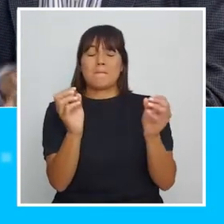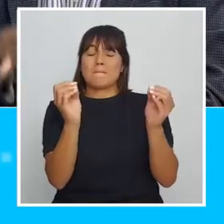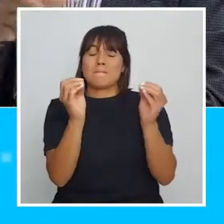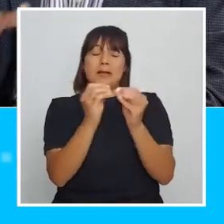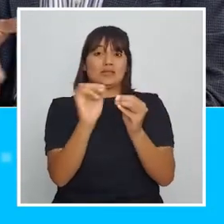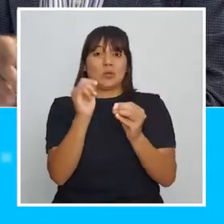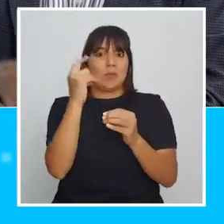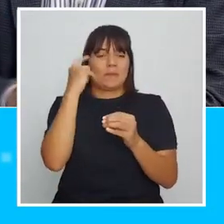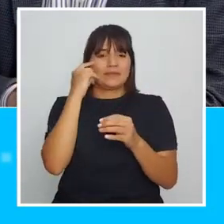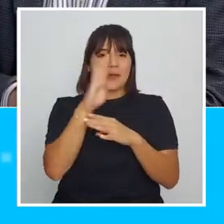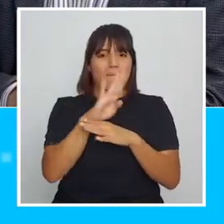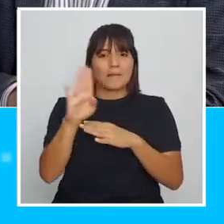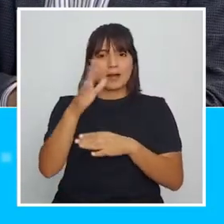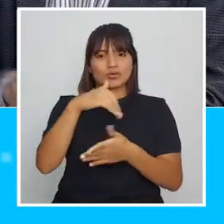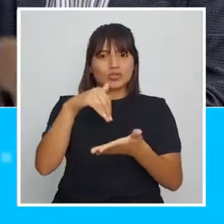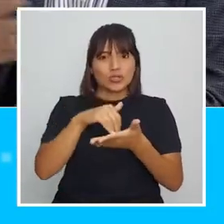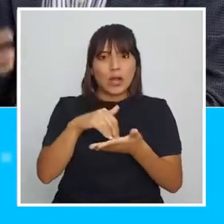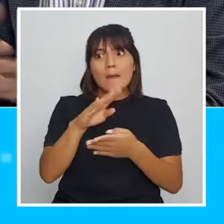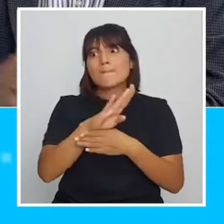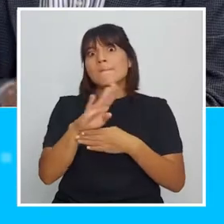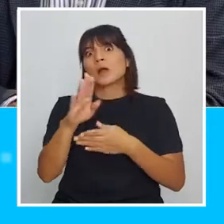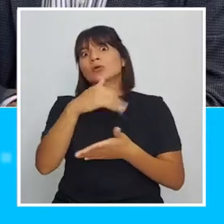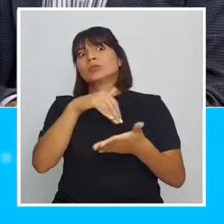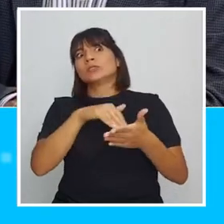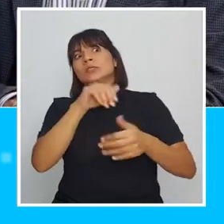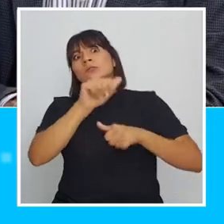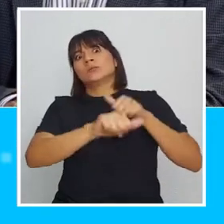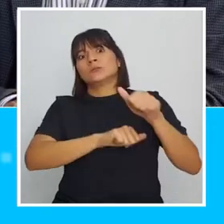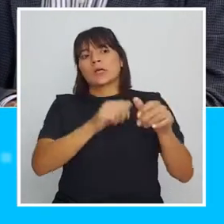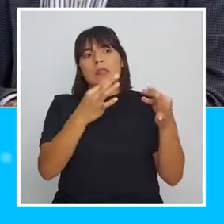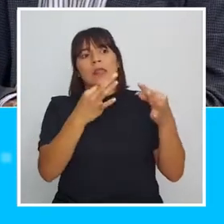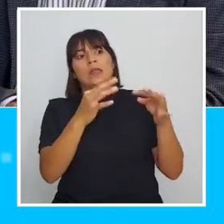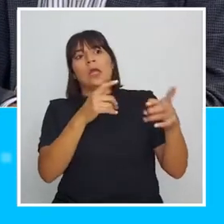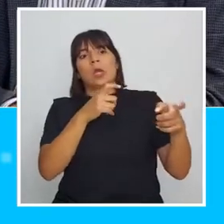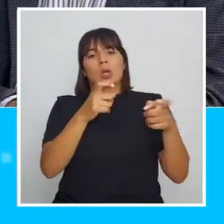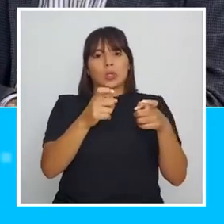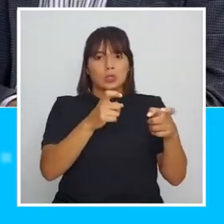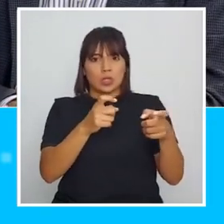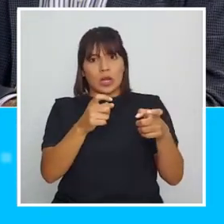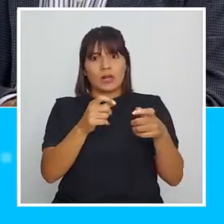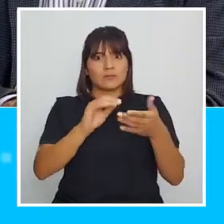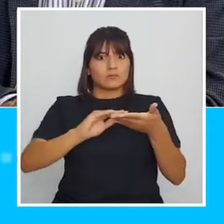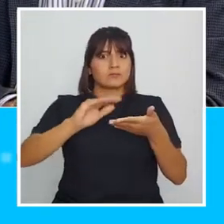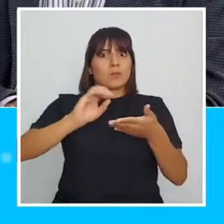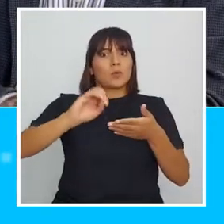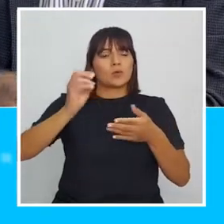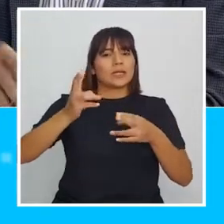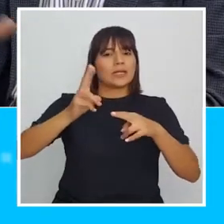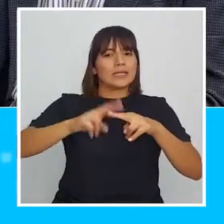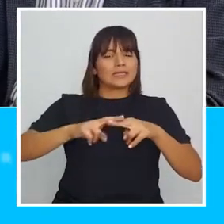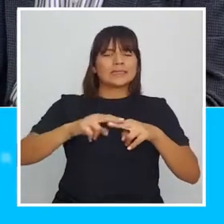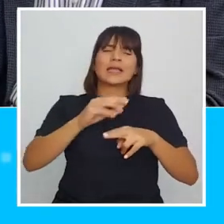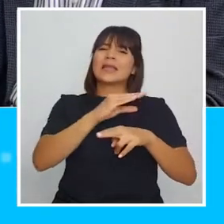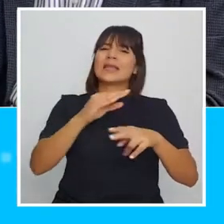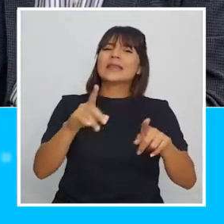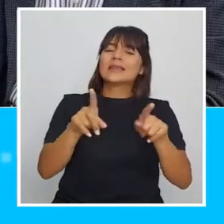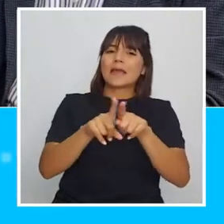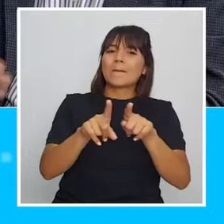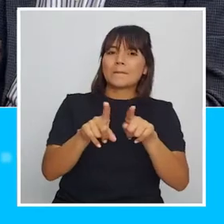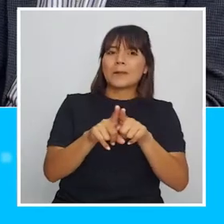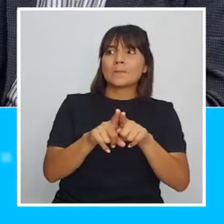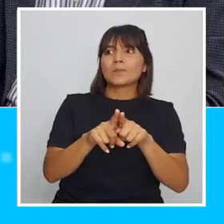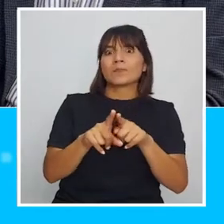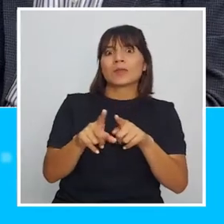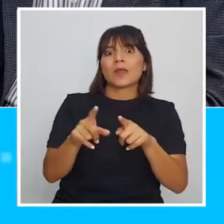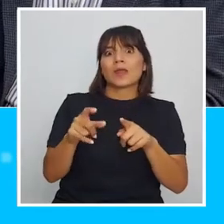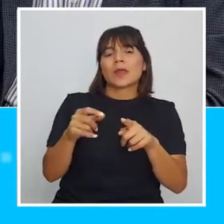totalmente aplicado a tratar de combatir esa inflación con aumento de tasas de interés, y eso además entonces se suma al hecho de que teníamos deudas